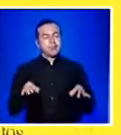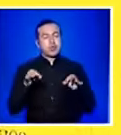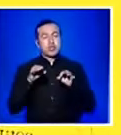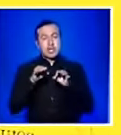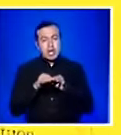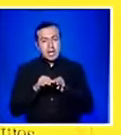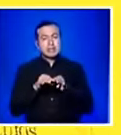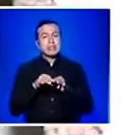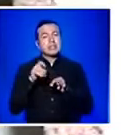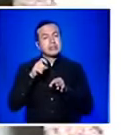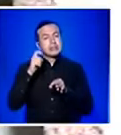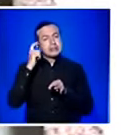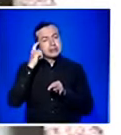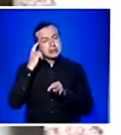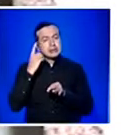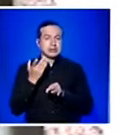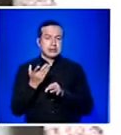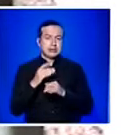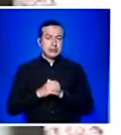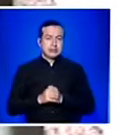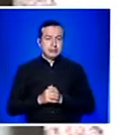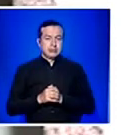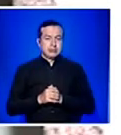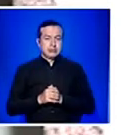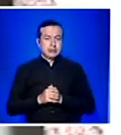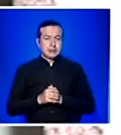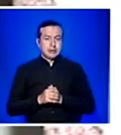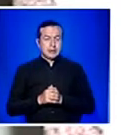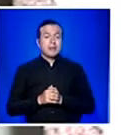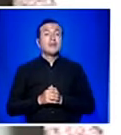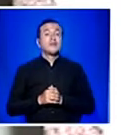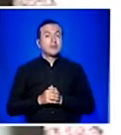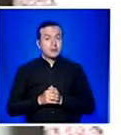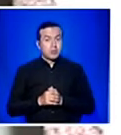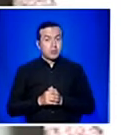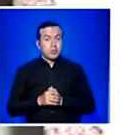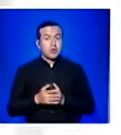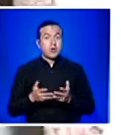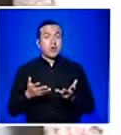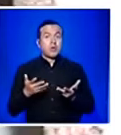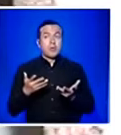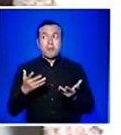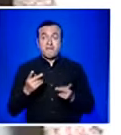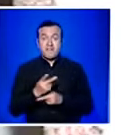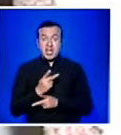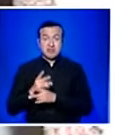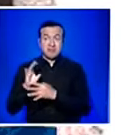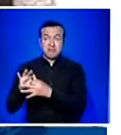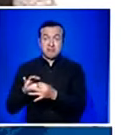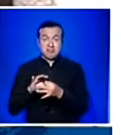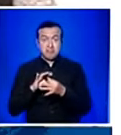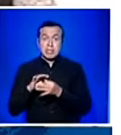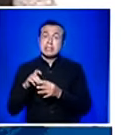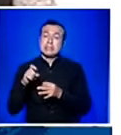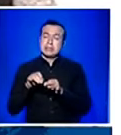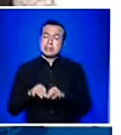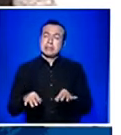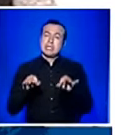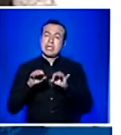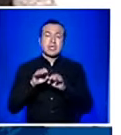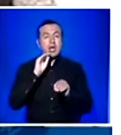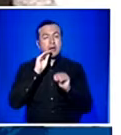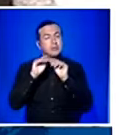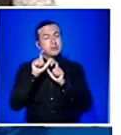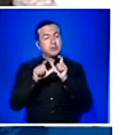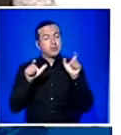que necesitan. Sin embargo, ninguna protección garantiza no ser víctima de la inseguridad. Por eso las autoridades hacen